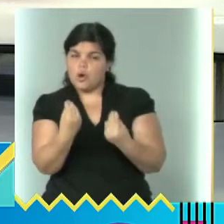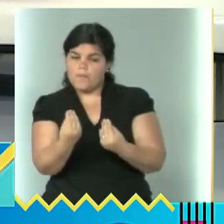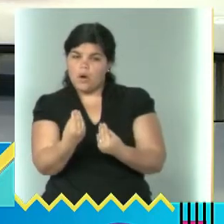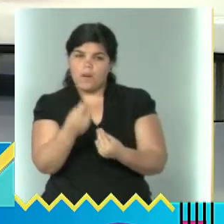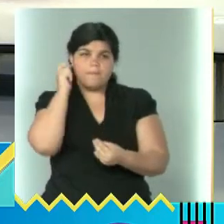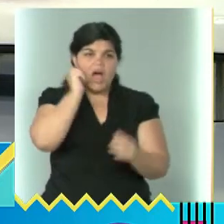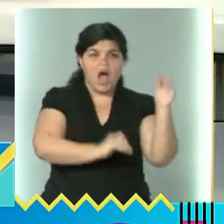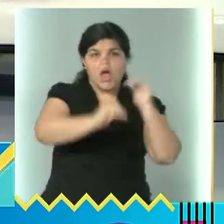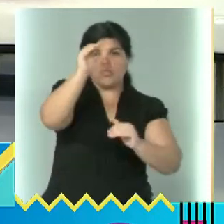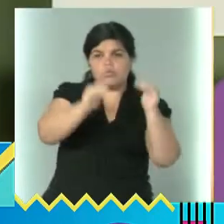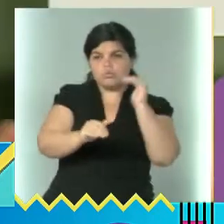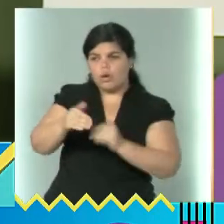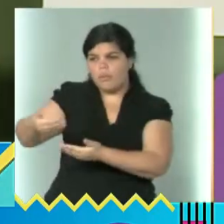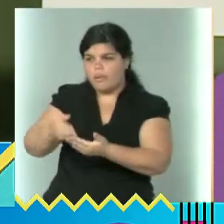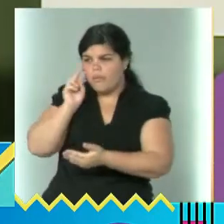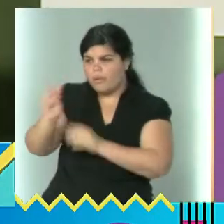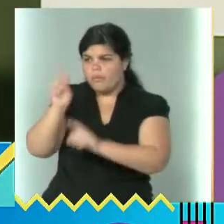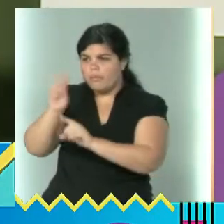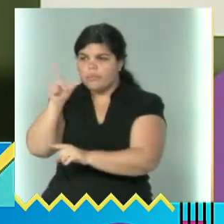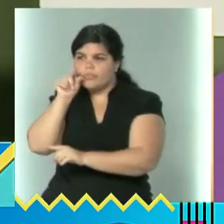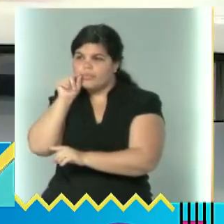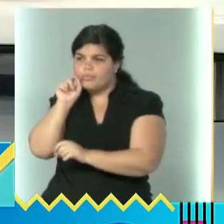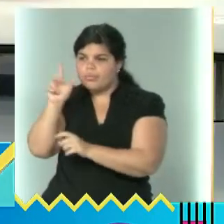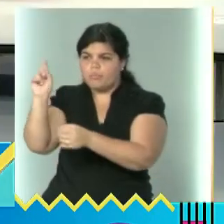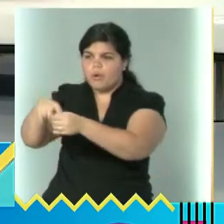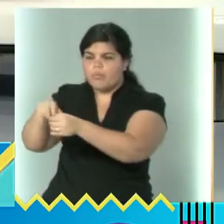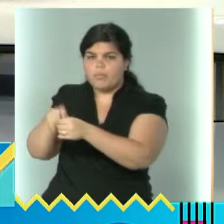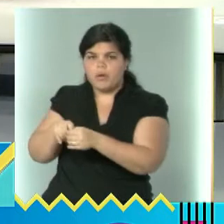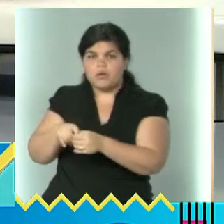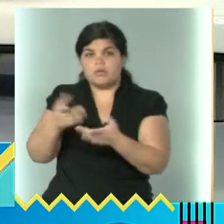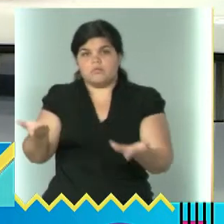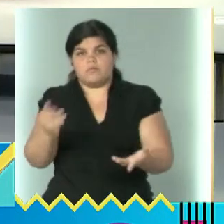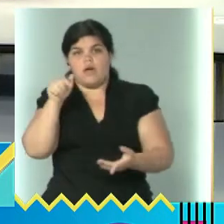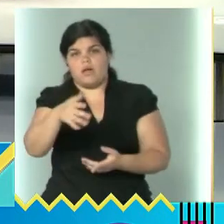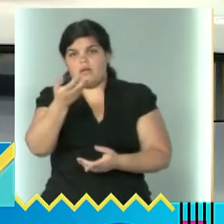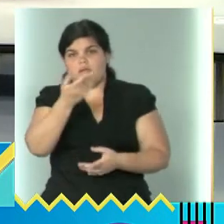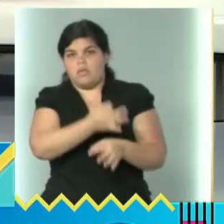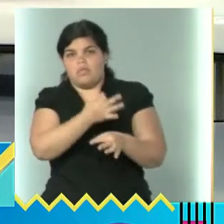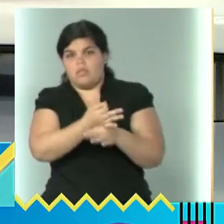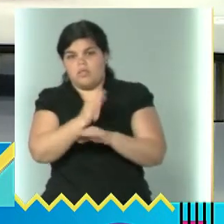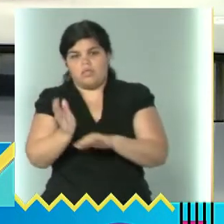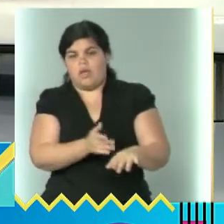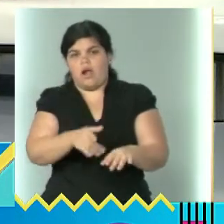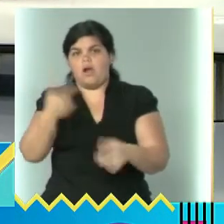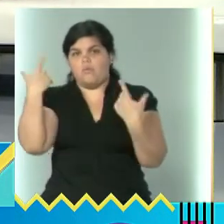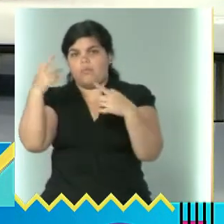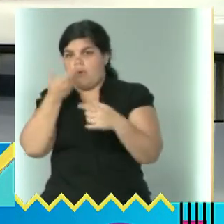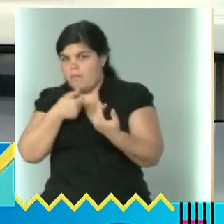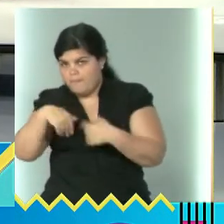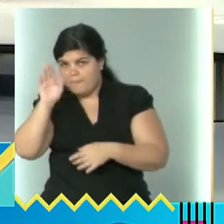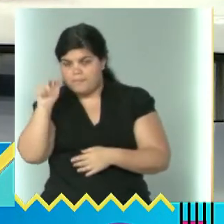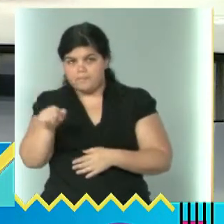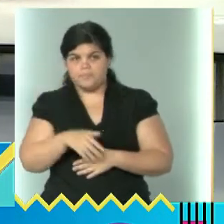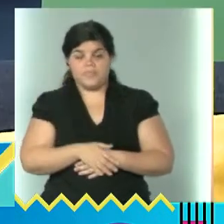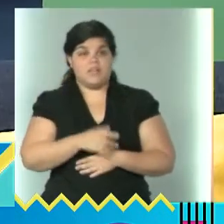red social, ¿no? Sí, también ahí es me como... parece que es un poco de... que va ganando la educación por el espectáculo, porque va por ese lado. Sí, sería bueno también que en el